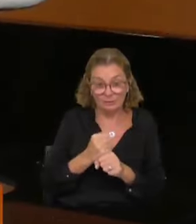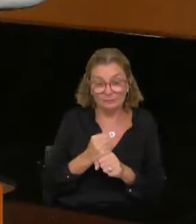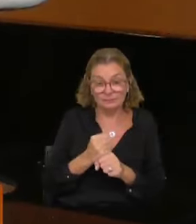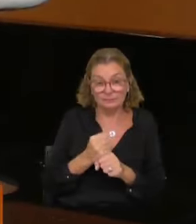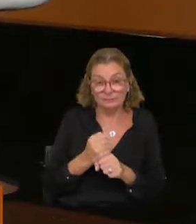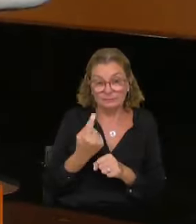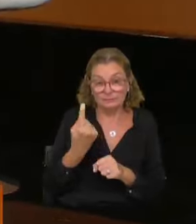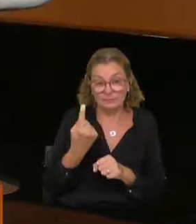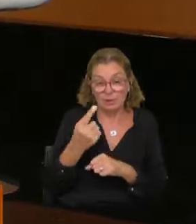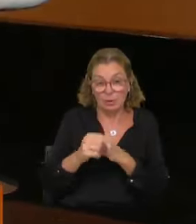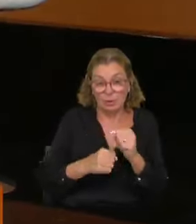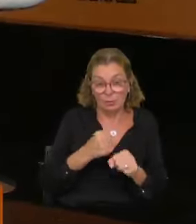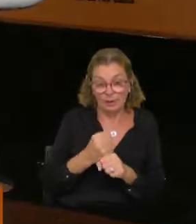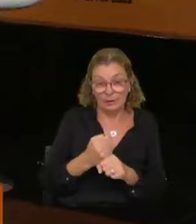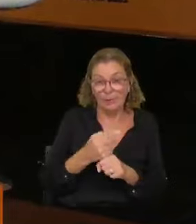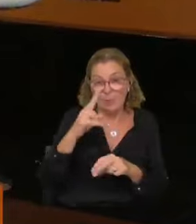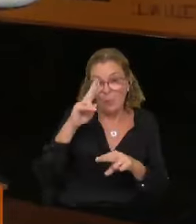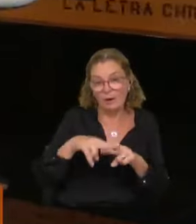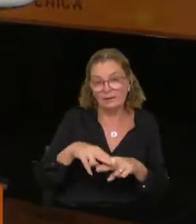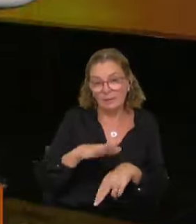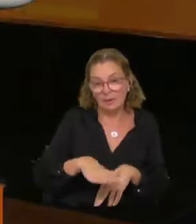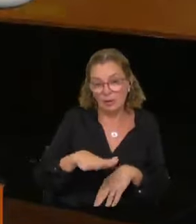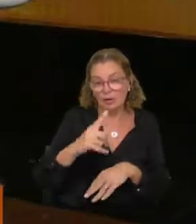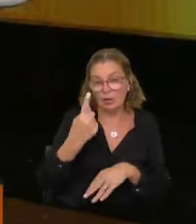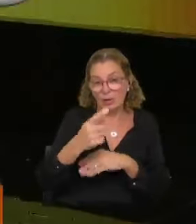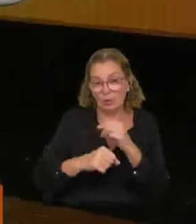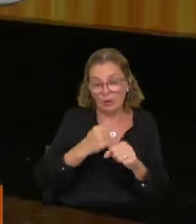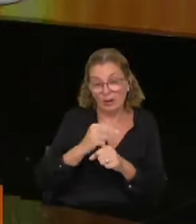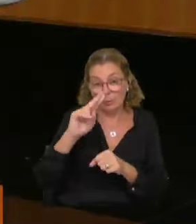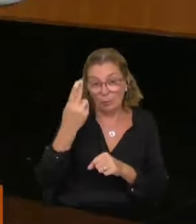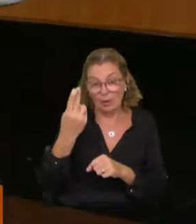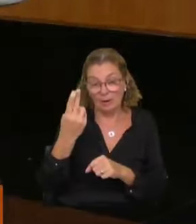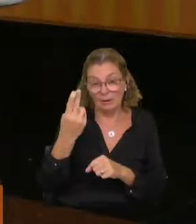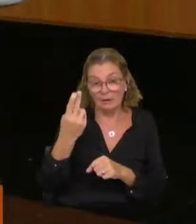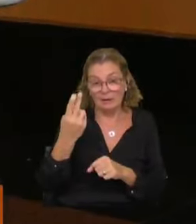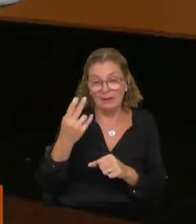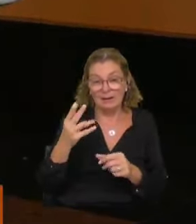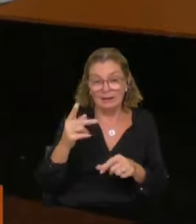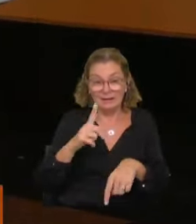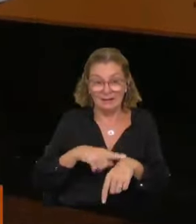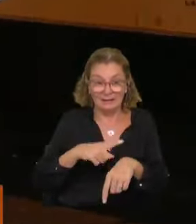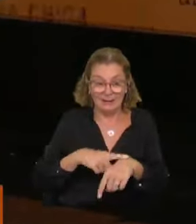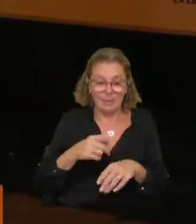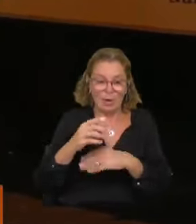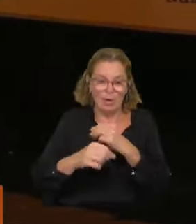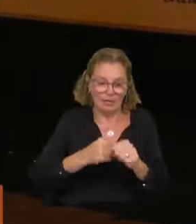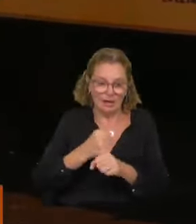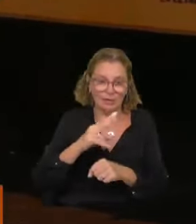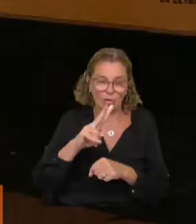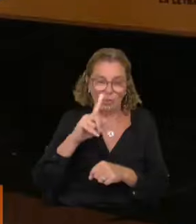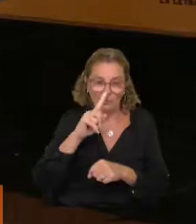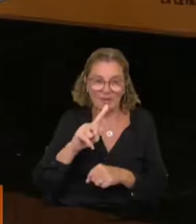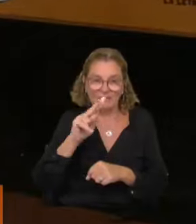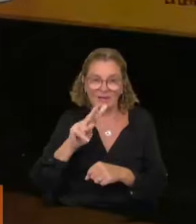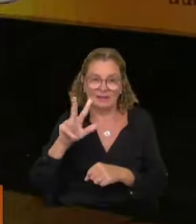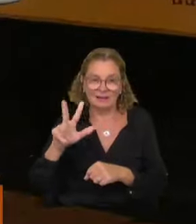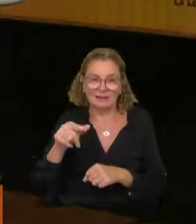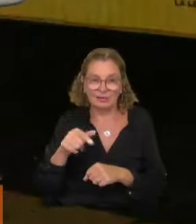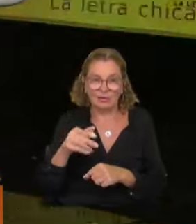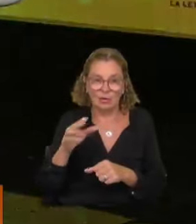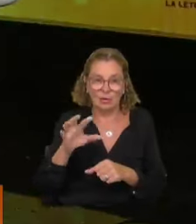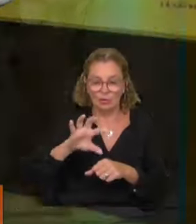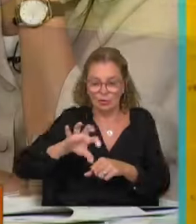un lugar en este caso sería muertes en niños menores de un año en Uruguay en el periodo del 2023 eso lo podemos dividir en dos